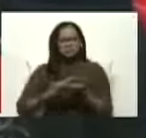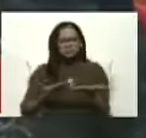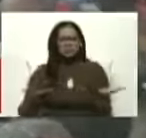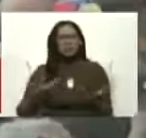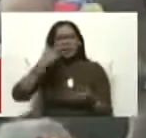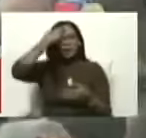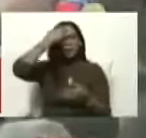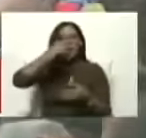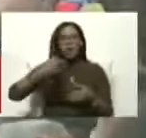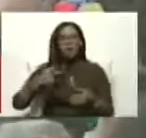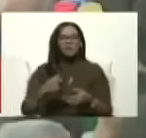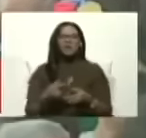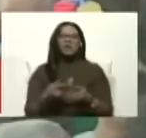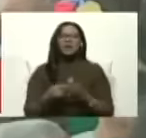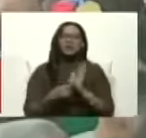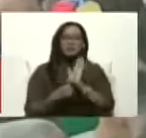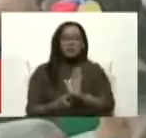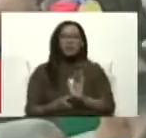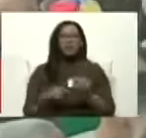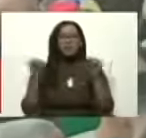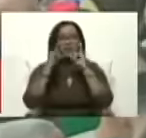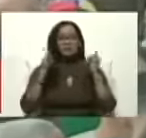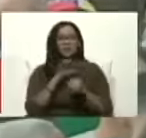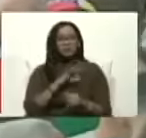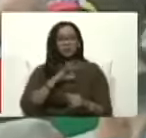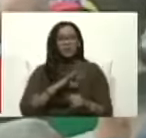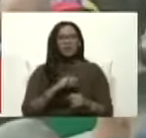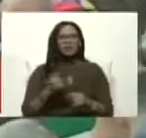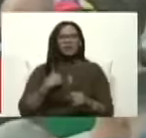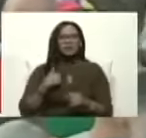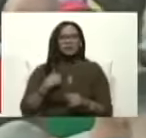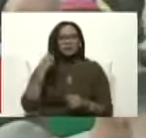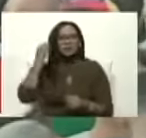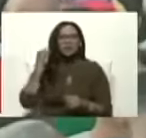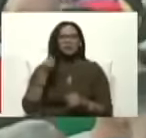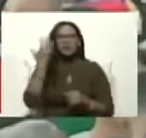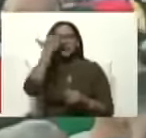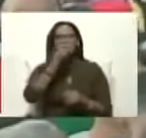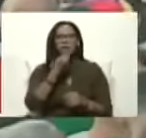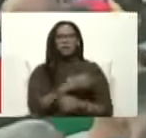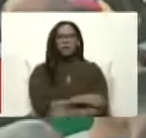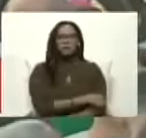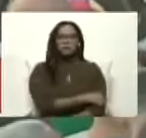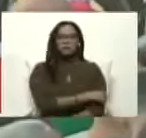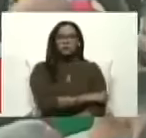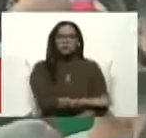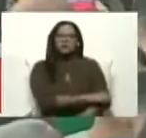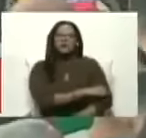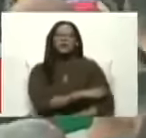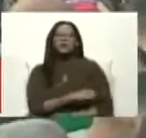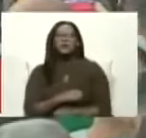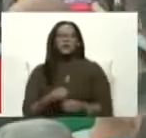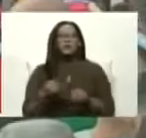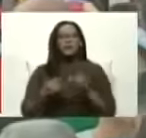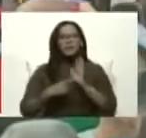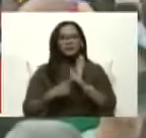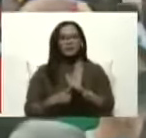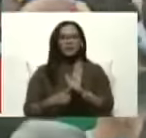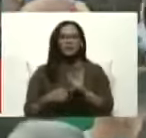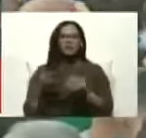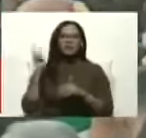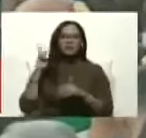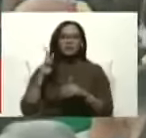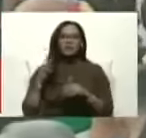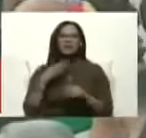que se traduzca en felicidad social. Y yo creo que lo más hermoso que ha presentado Venezuela es la gran